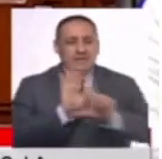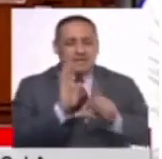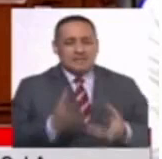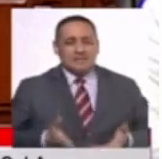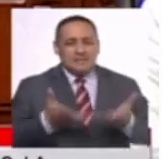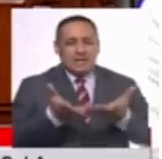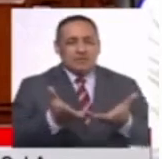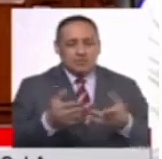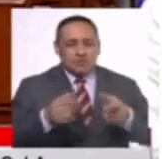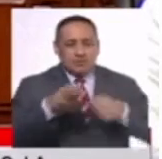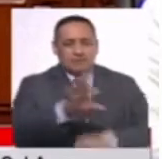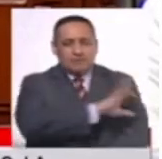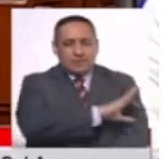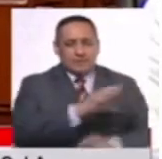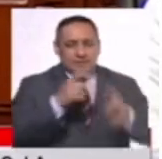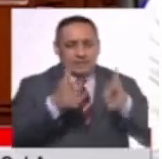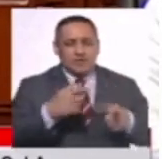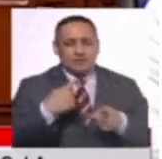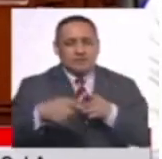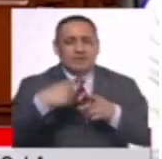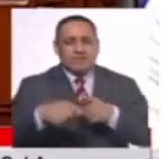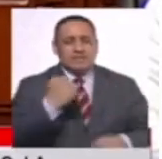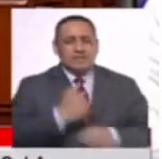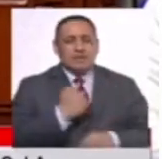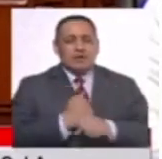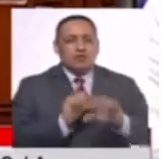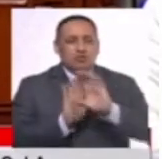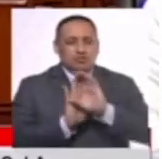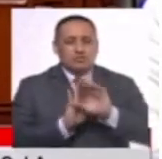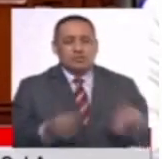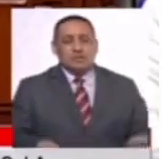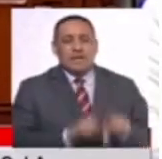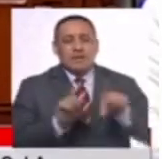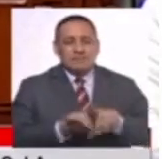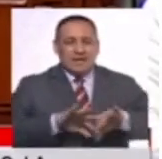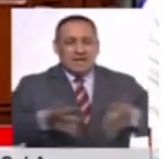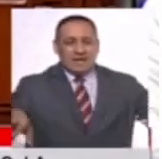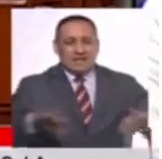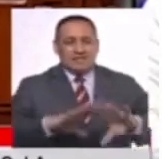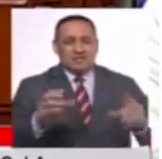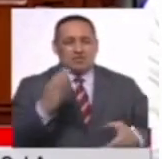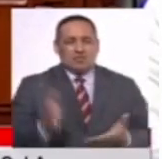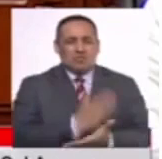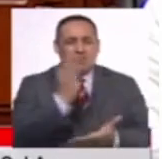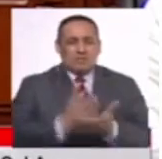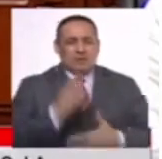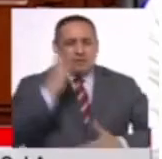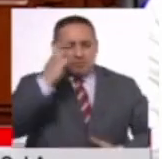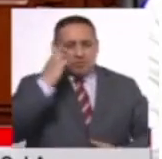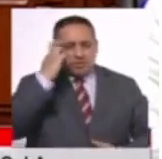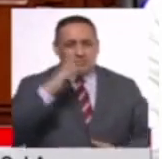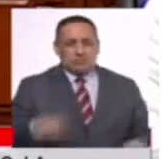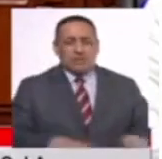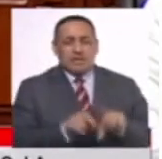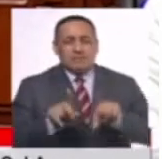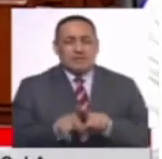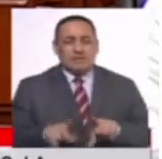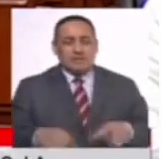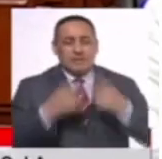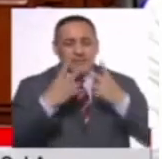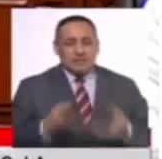legislando y fiscalizando al respecto de su labor constitucional, alejada de asuntos de carácter político.